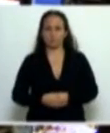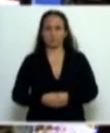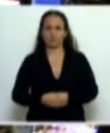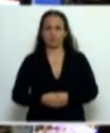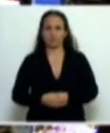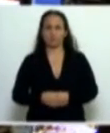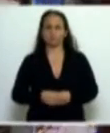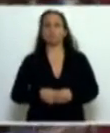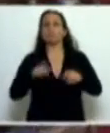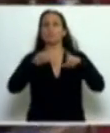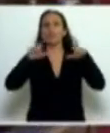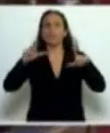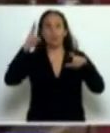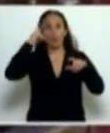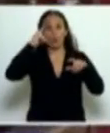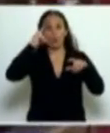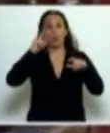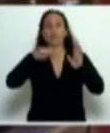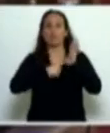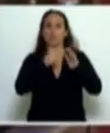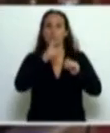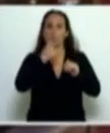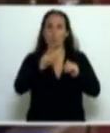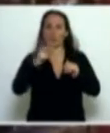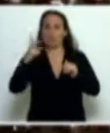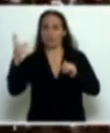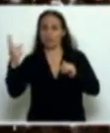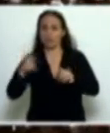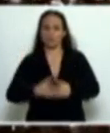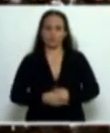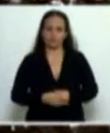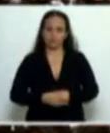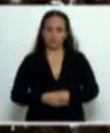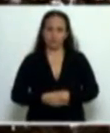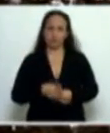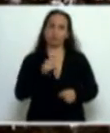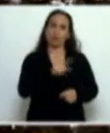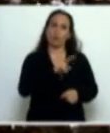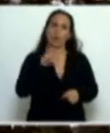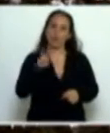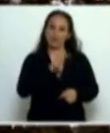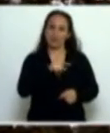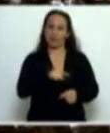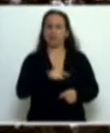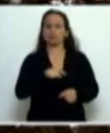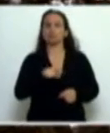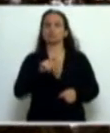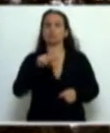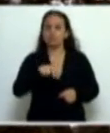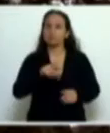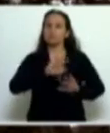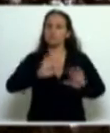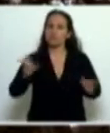Capítulo noveno, artículo 20 y 21. Artículo 22, de forma,